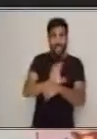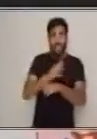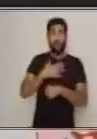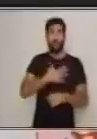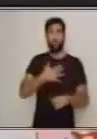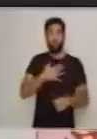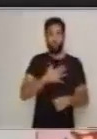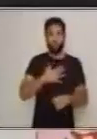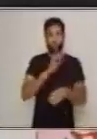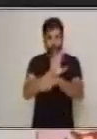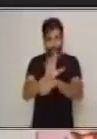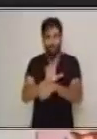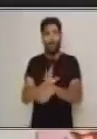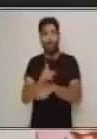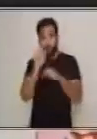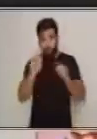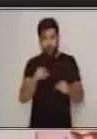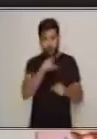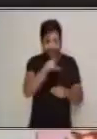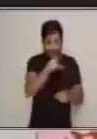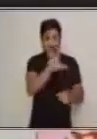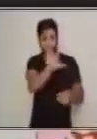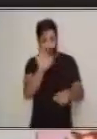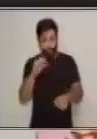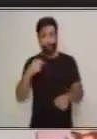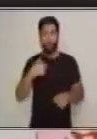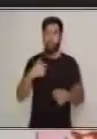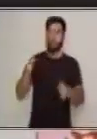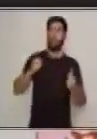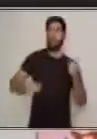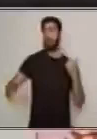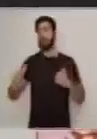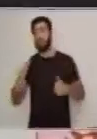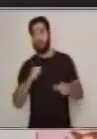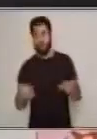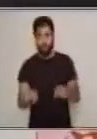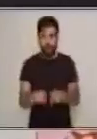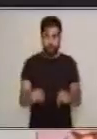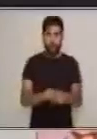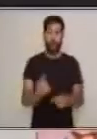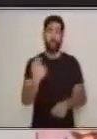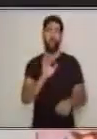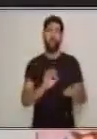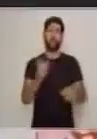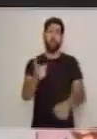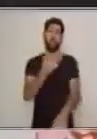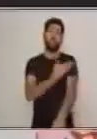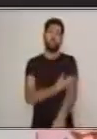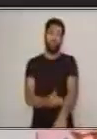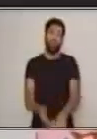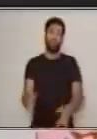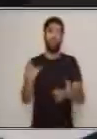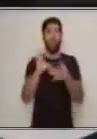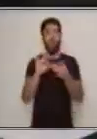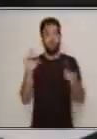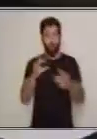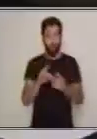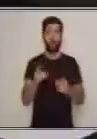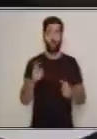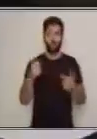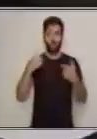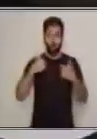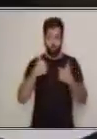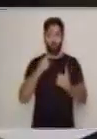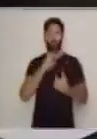o una serie o algo que a ti te guste como una historia, una fábula o un cuento. En este cambio